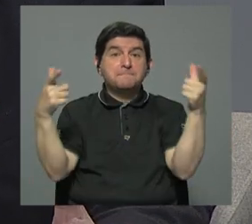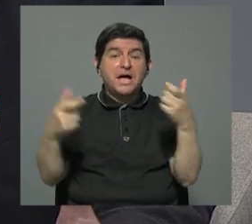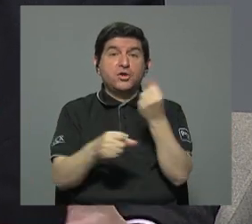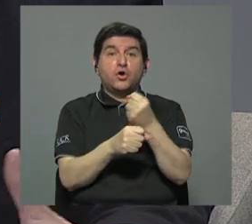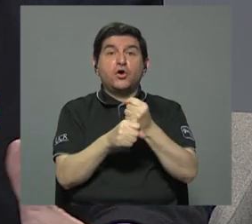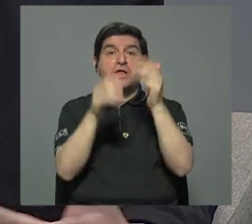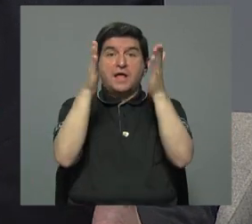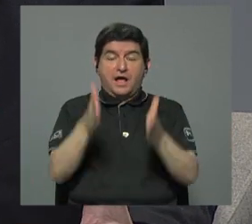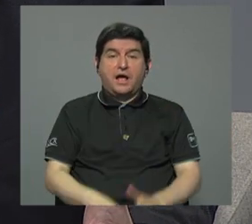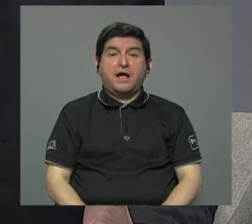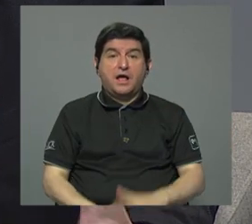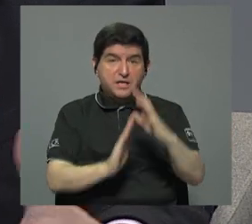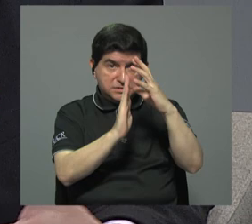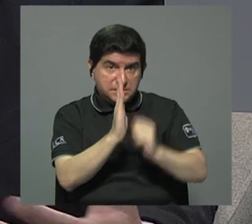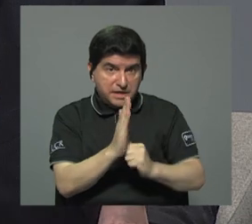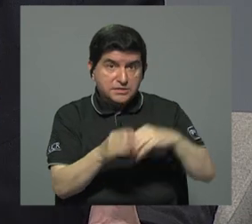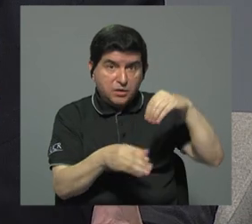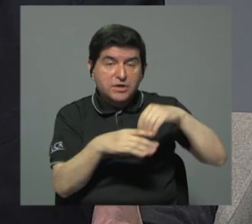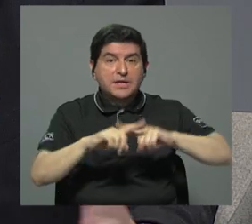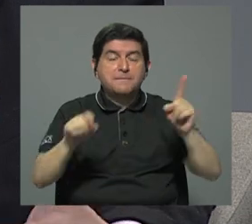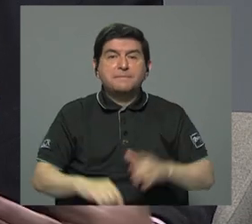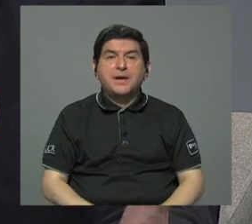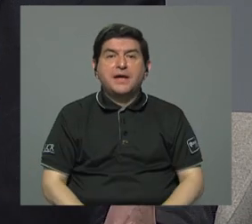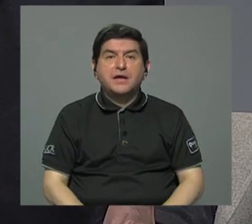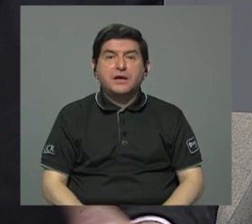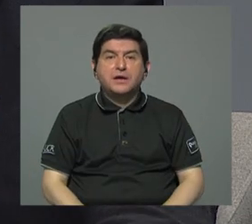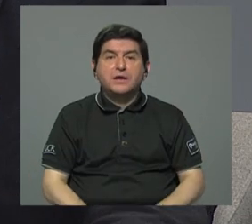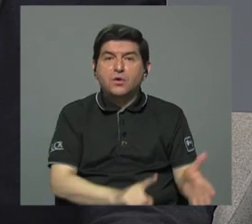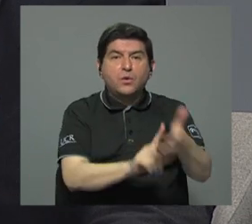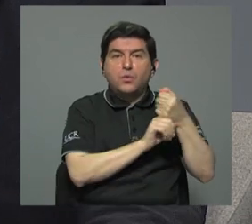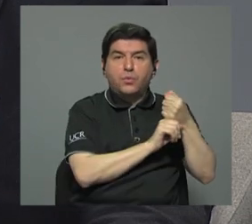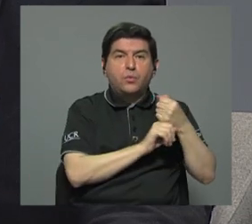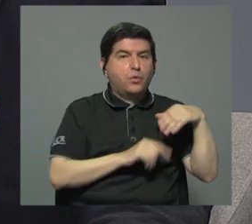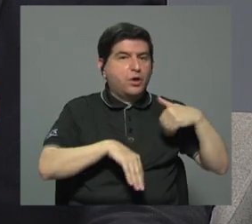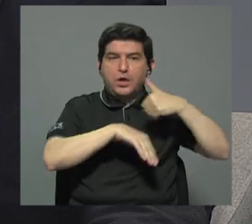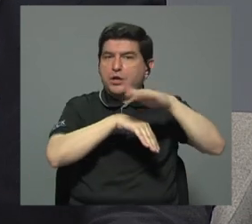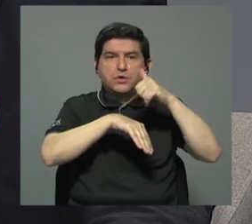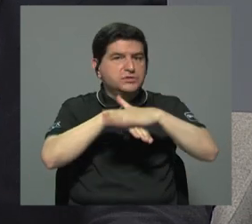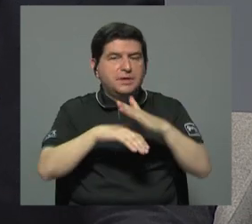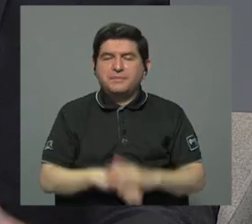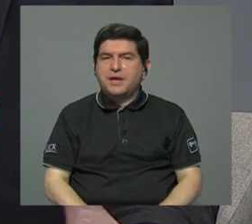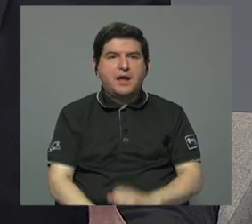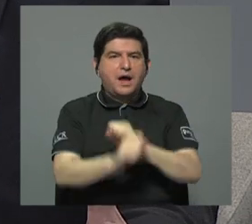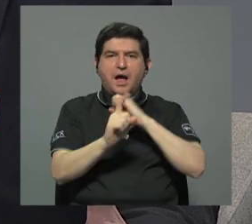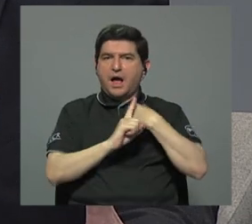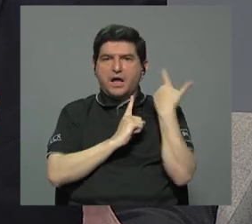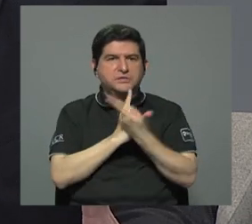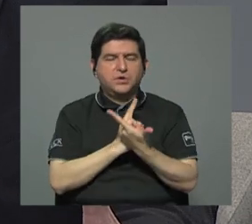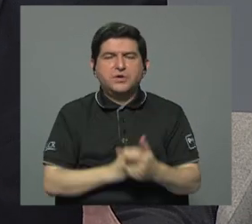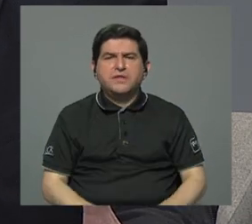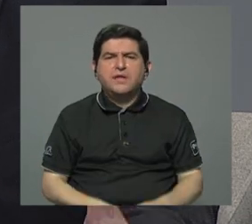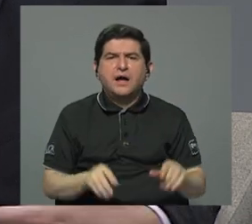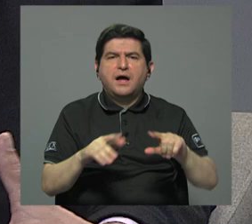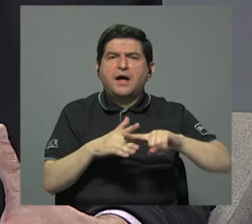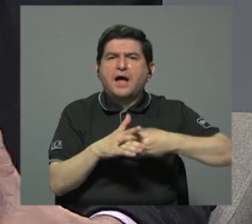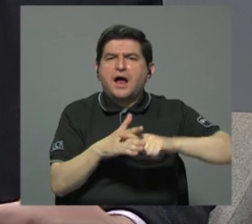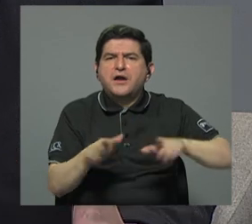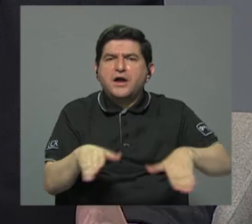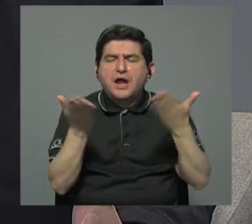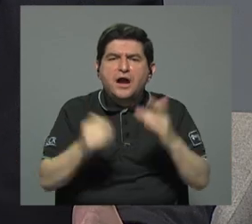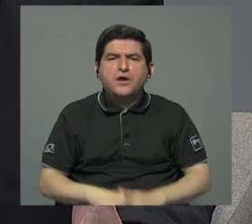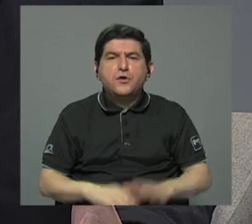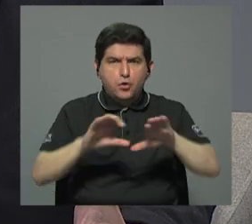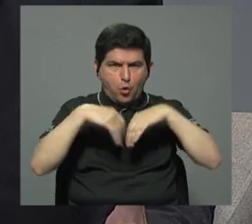trabajadores, aunque se les descuenta su cuota, se les retienen indebidamente y nunca se pasan a la seguridad social. ¿Cuál sería la forma de arreglar eso? Bueno, que hayan